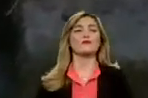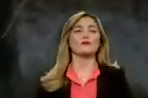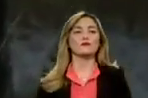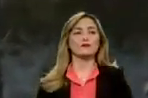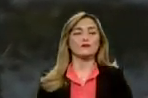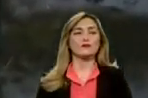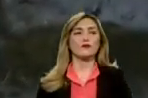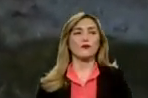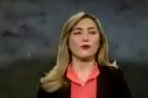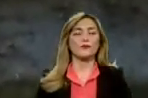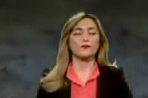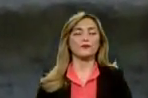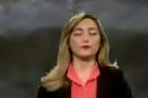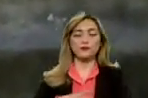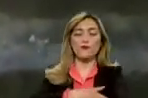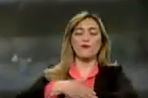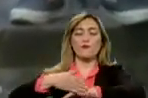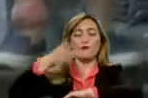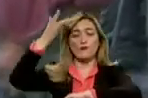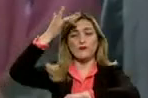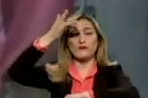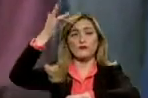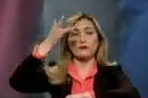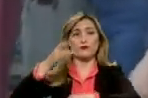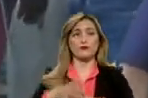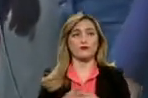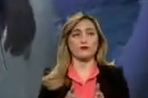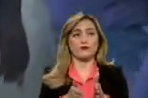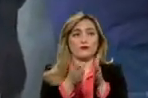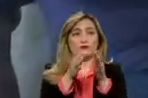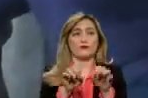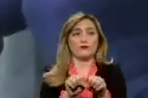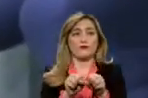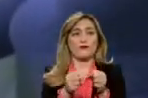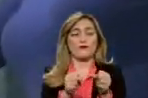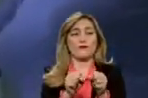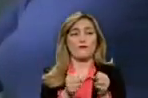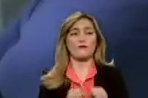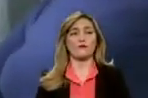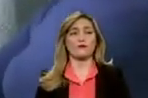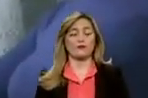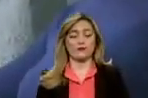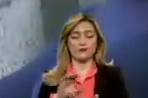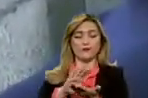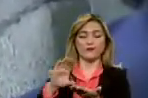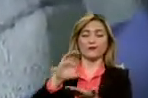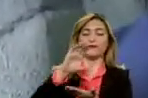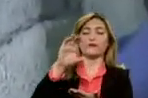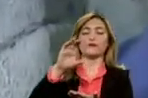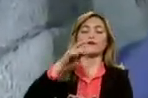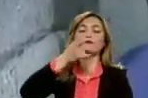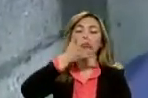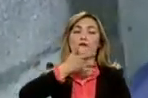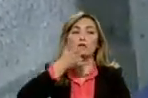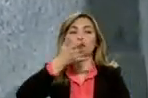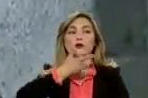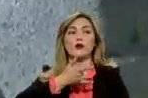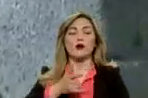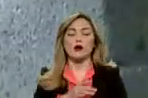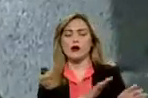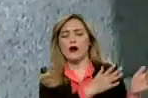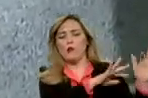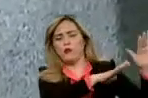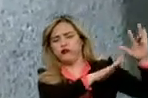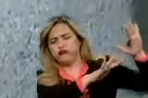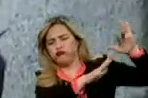Moreno, porque se ha roto las paredes, todo del colegio Pomaski. Entonces de ahí bajó todo